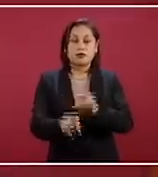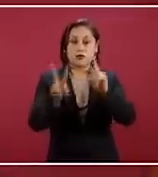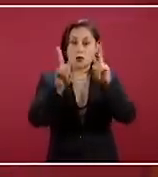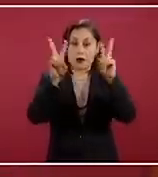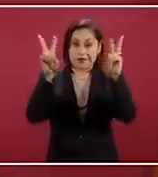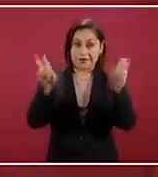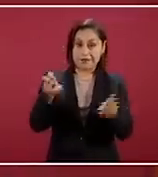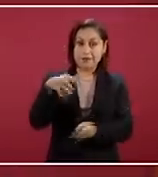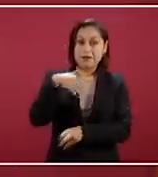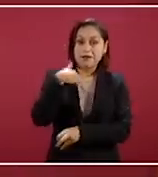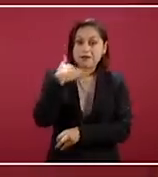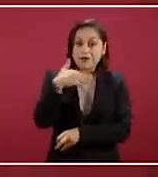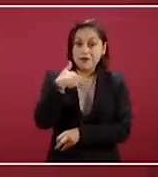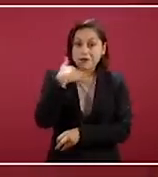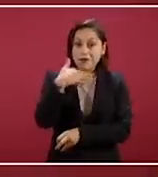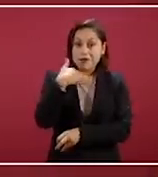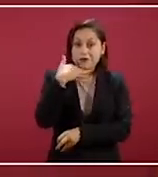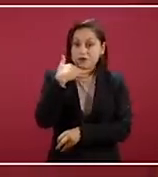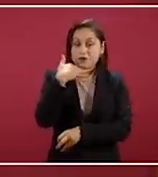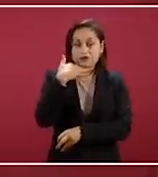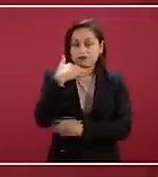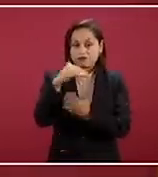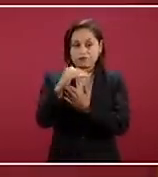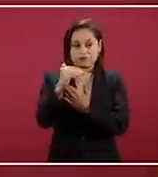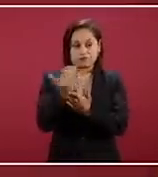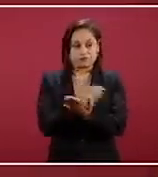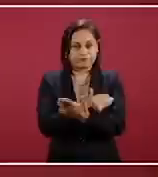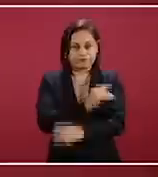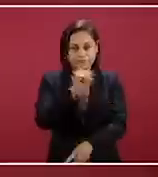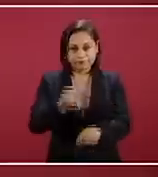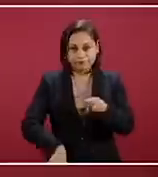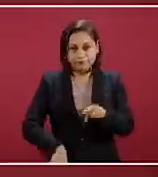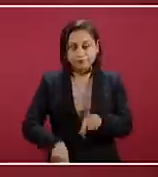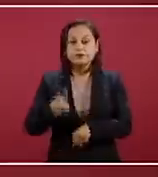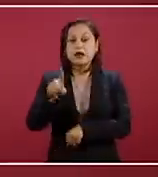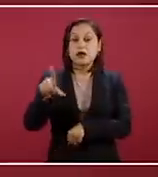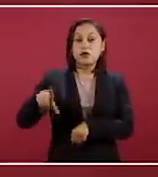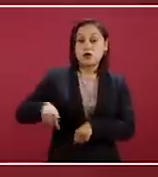el que ya no haya lujos en el gobierno.